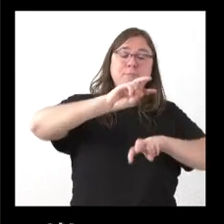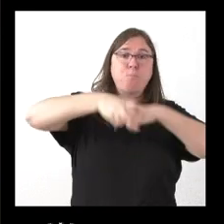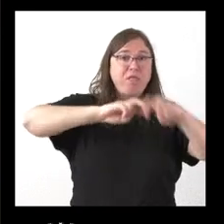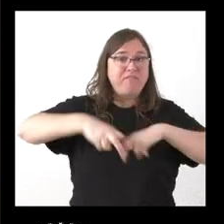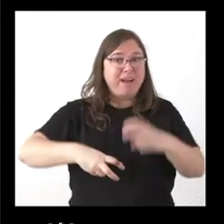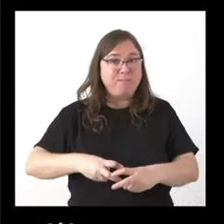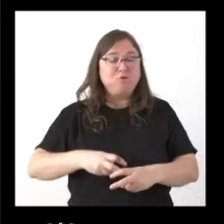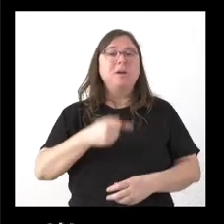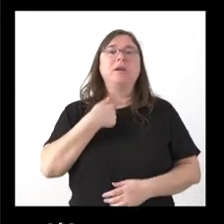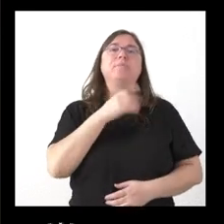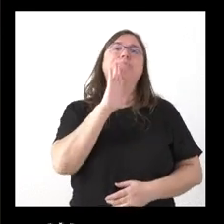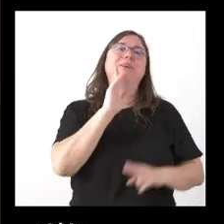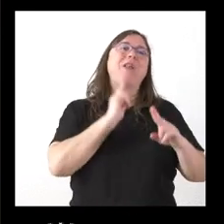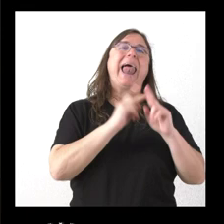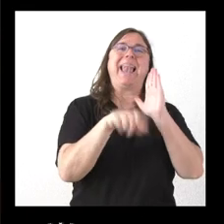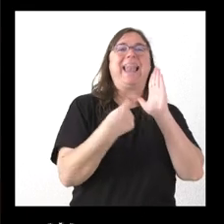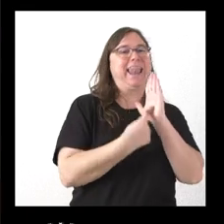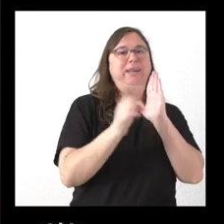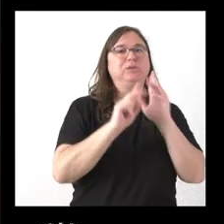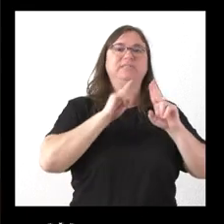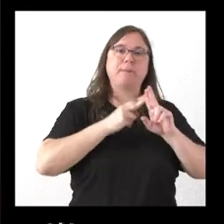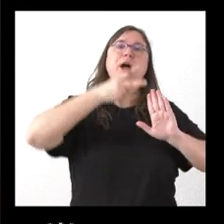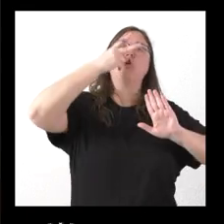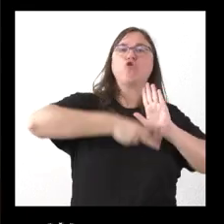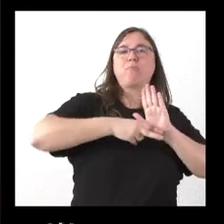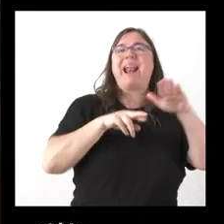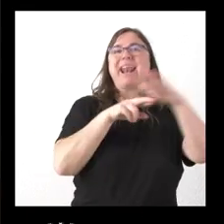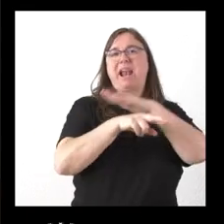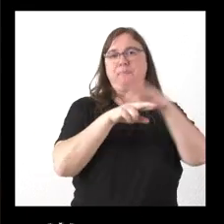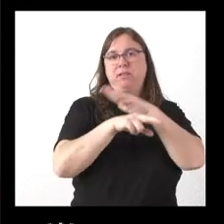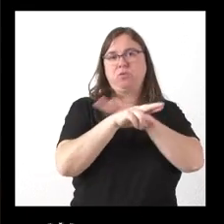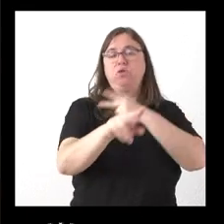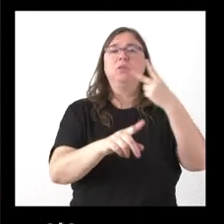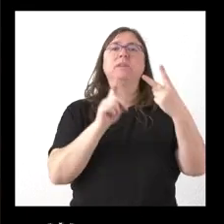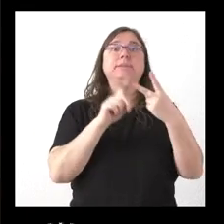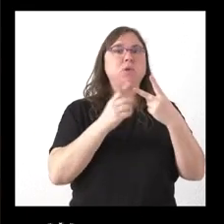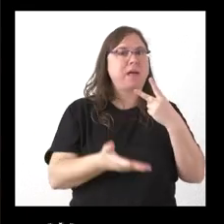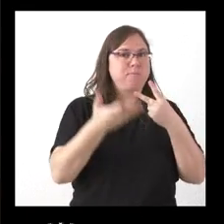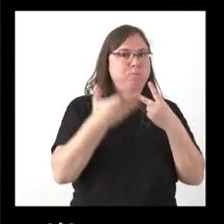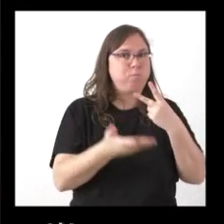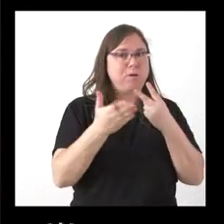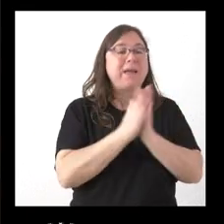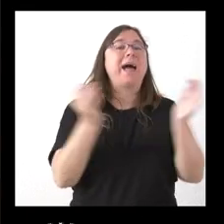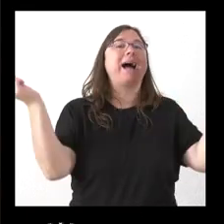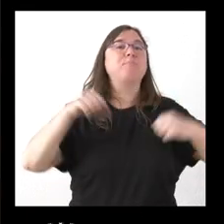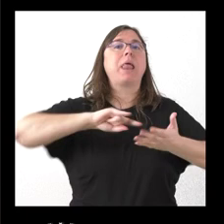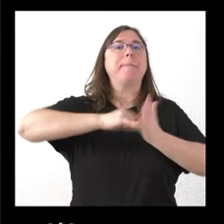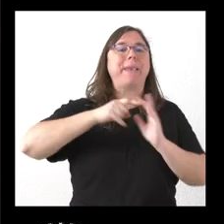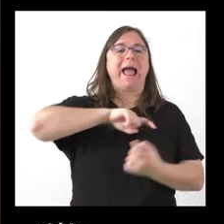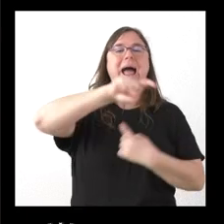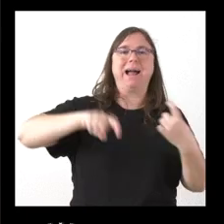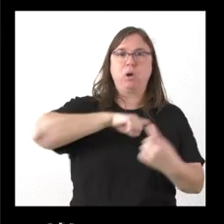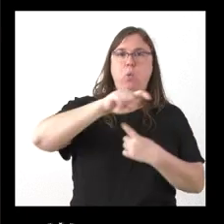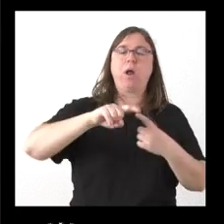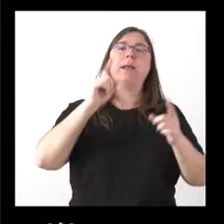pero que por eso no alcanzan Rango legal siguen teniendo un carácter reglamentario la segunda es muy importante porque aprueba plan anual de prevención